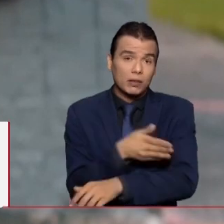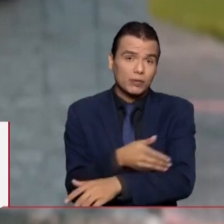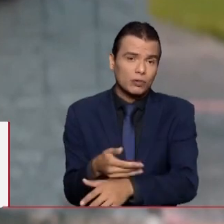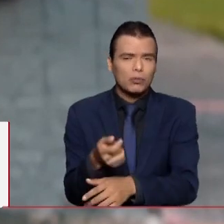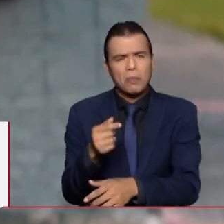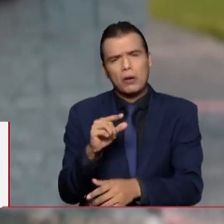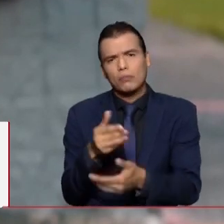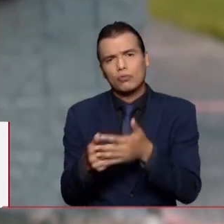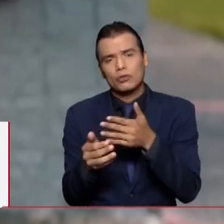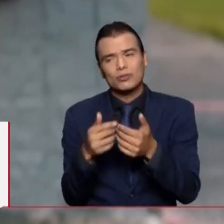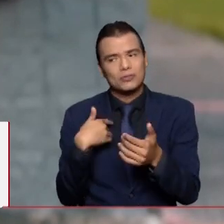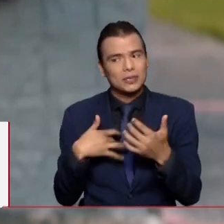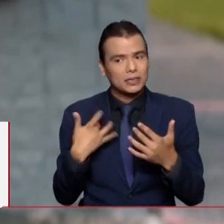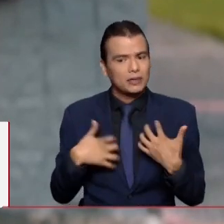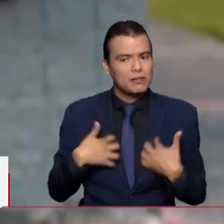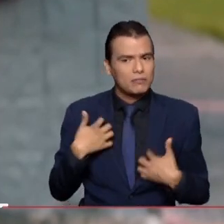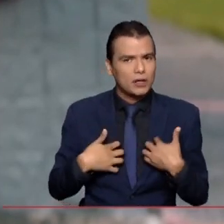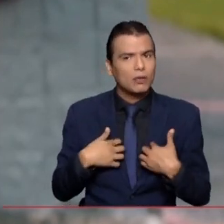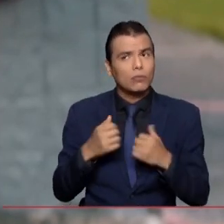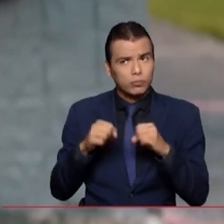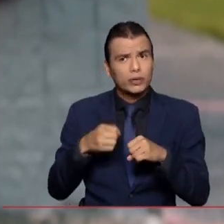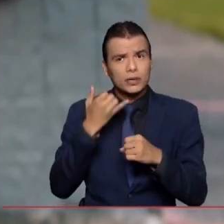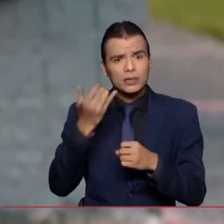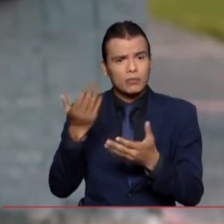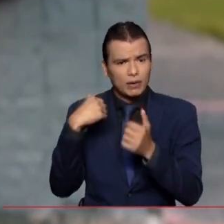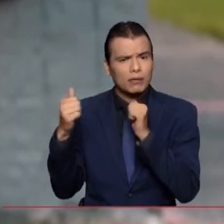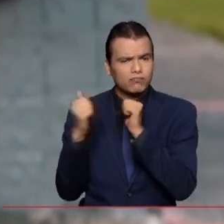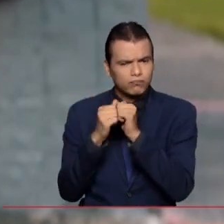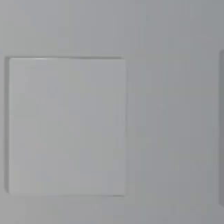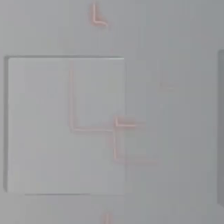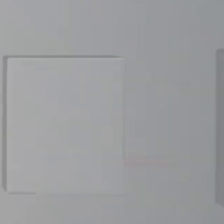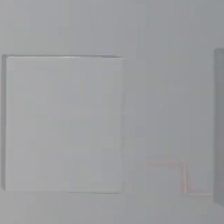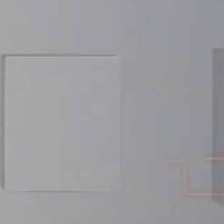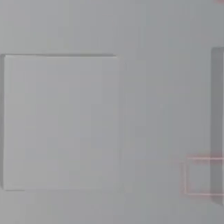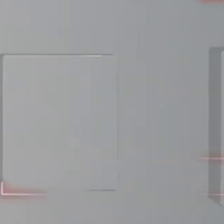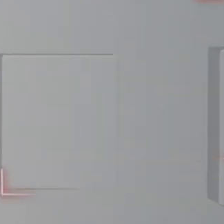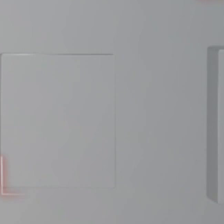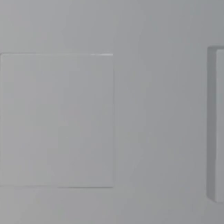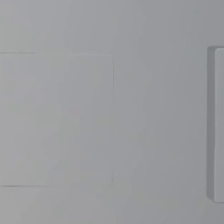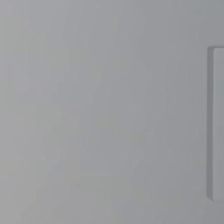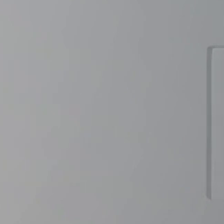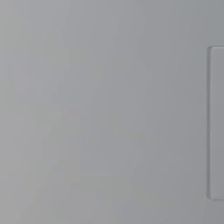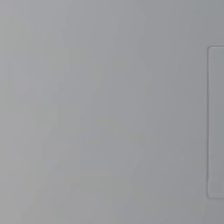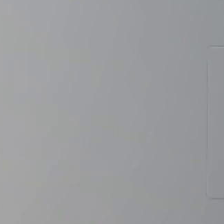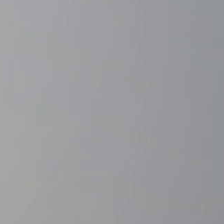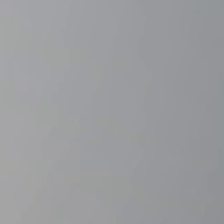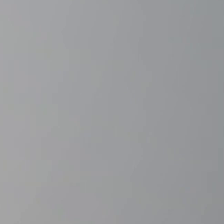sea acompañado al destino que sea necesario.